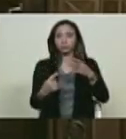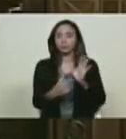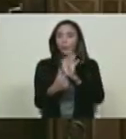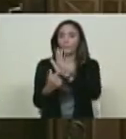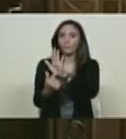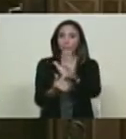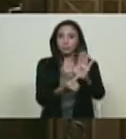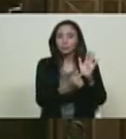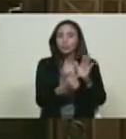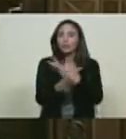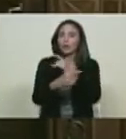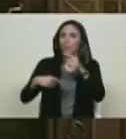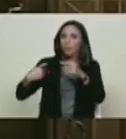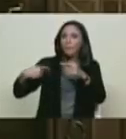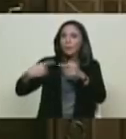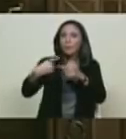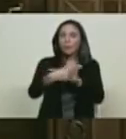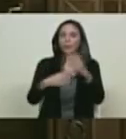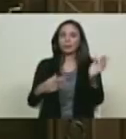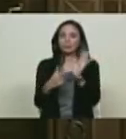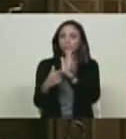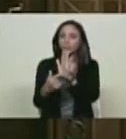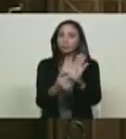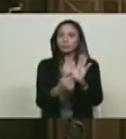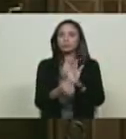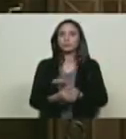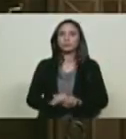muchos elementos que van surgiendo con contundencia.